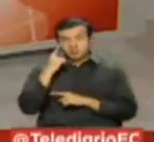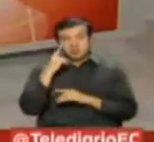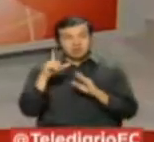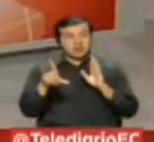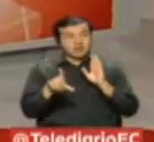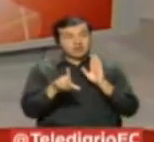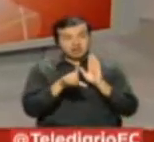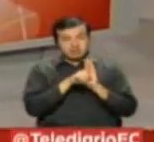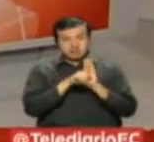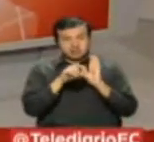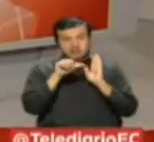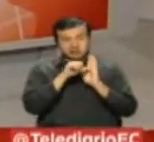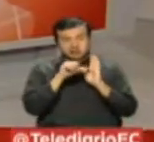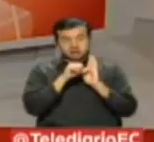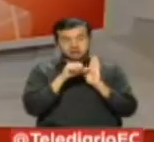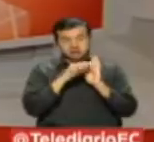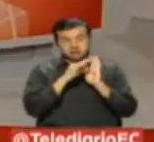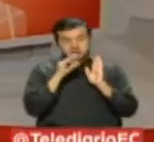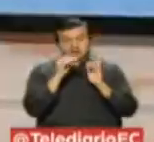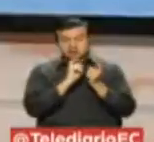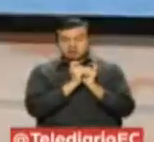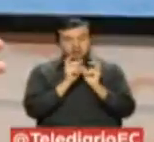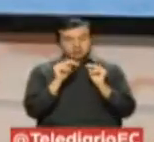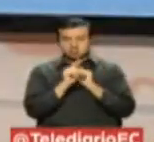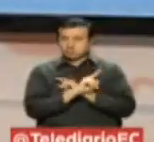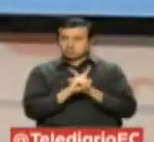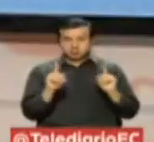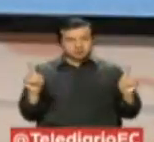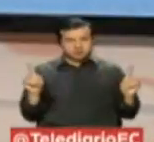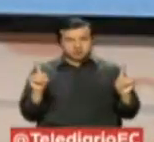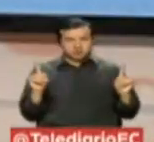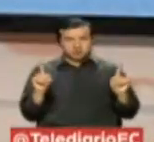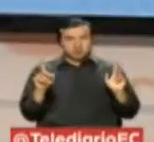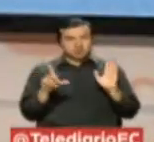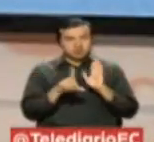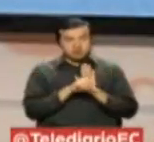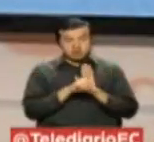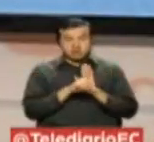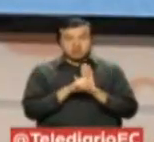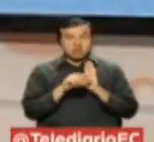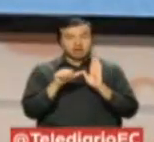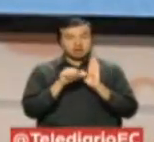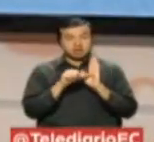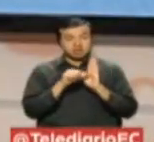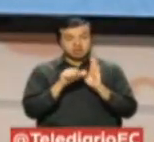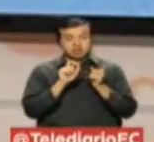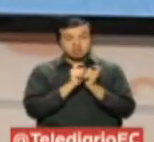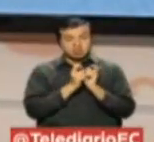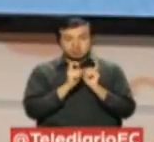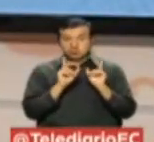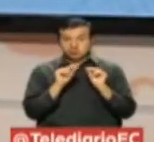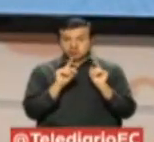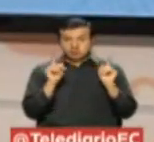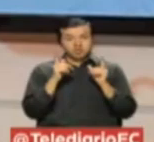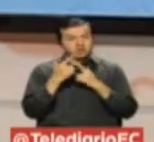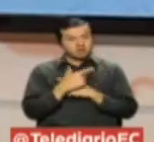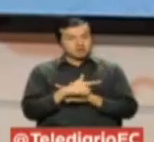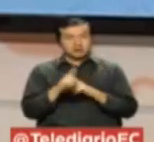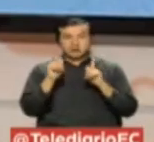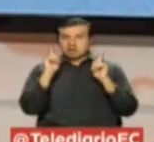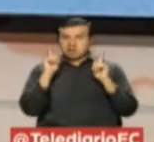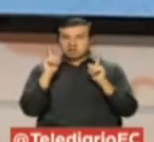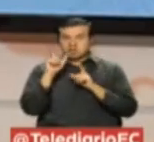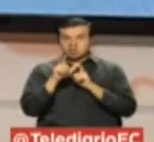artículo especialmente no ha variado en su en su forma en cuanto a darle la libertad a